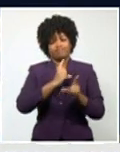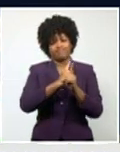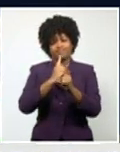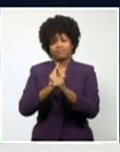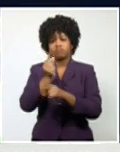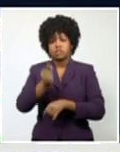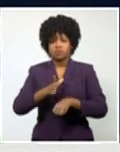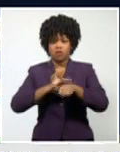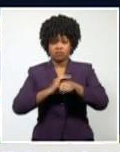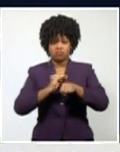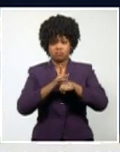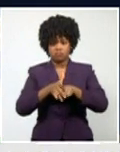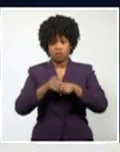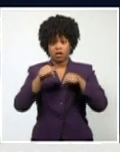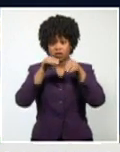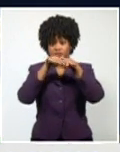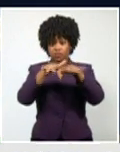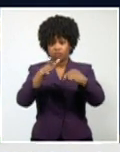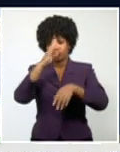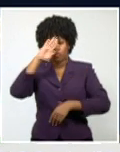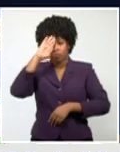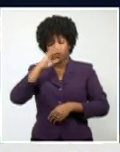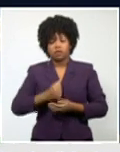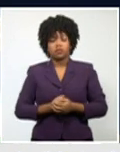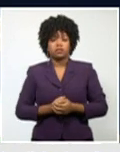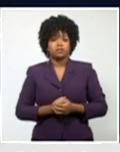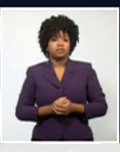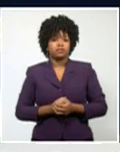en la epidemia de Cuba el